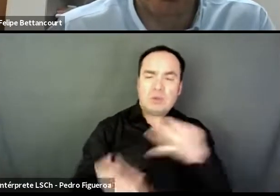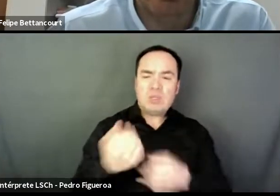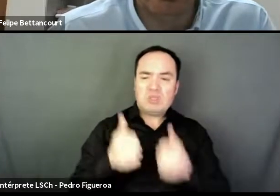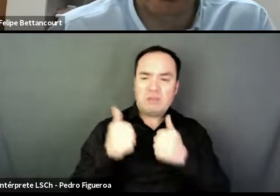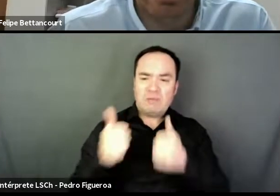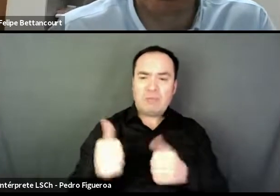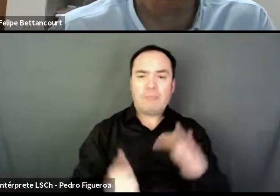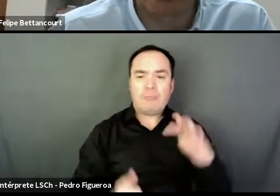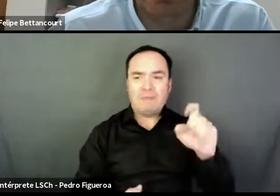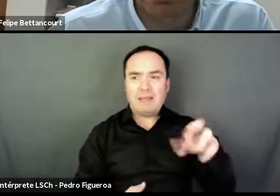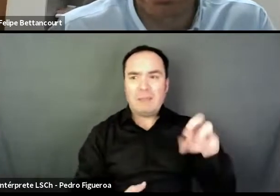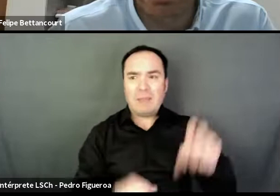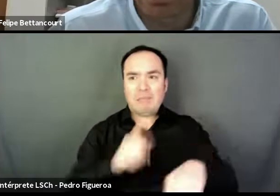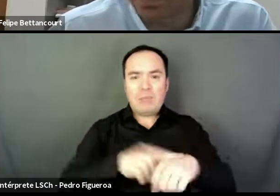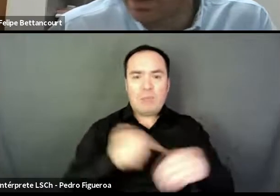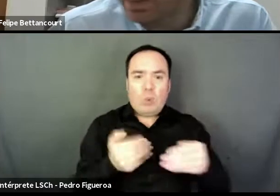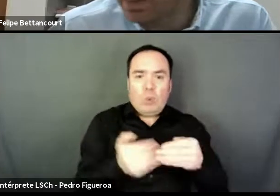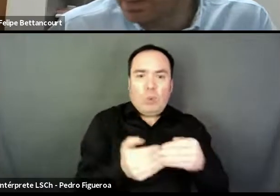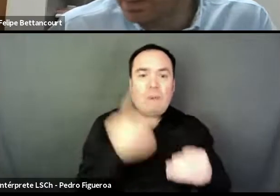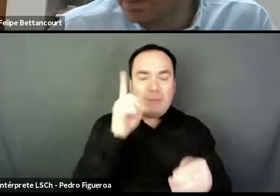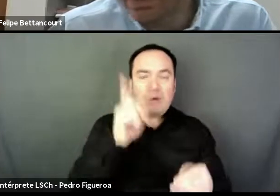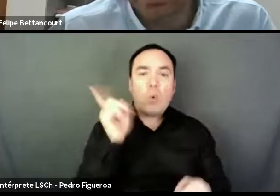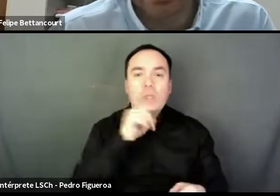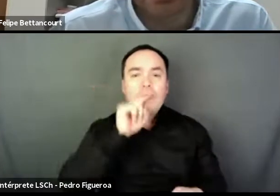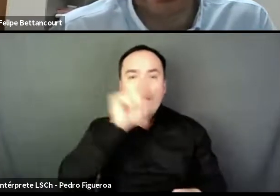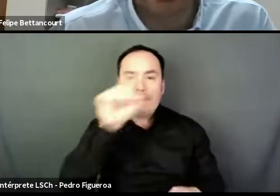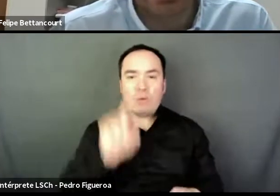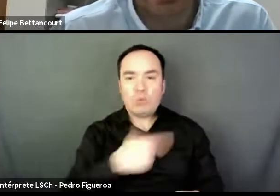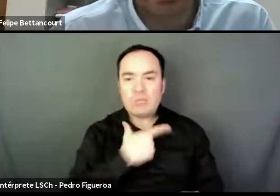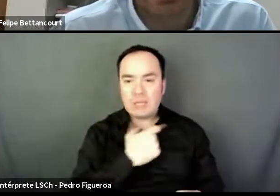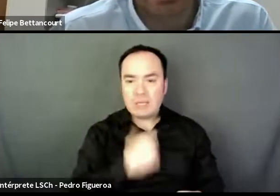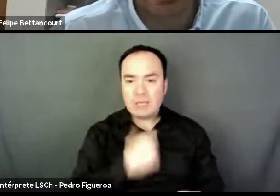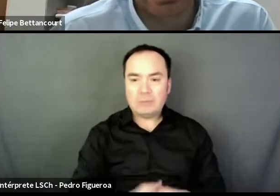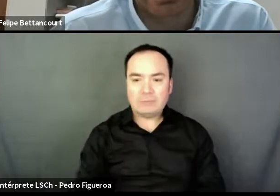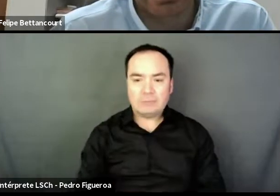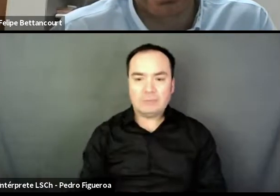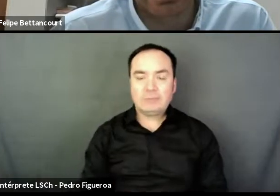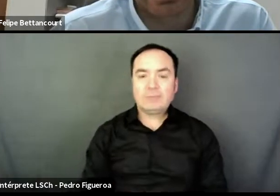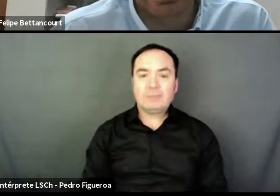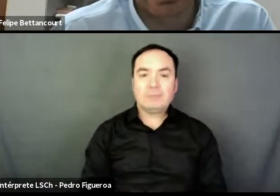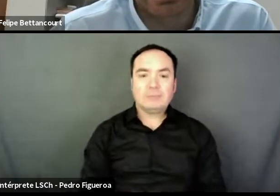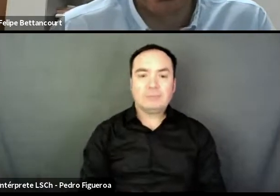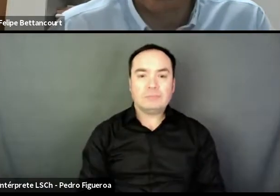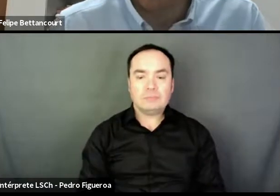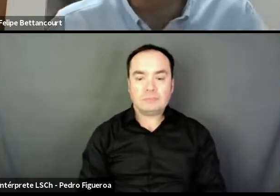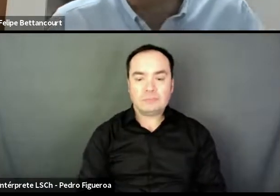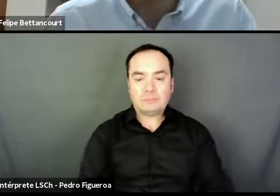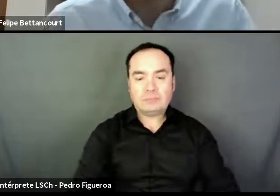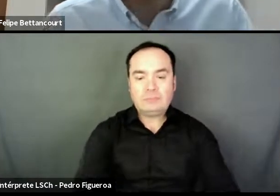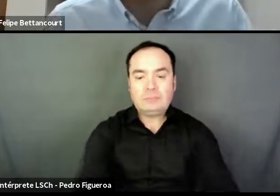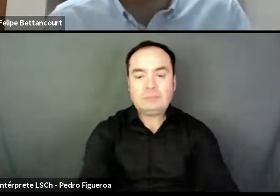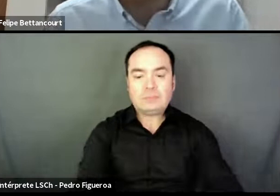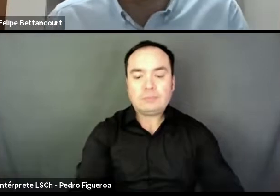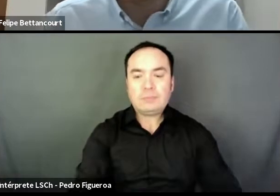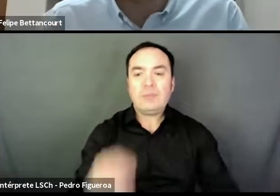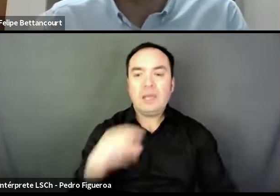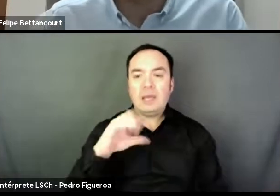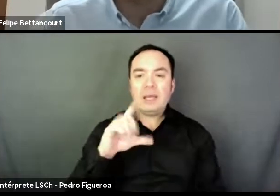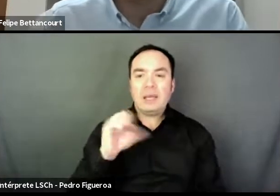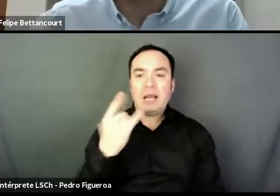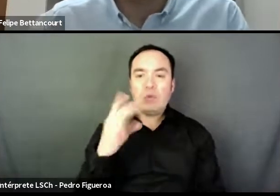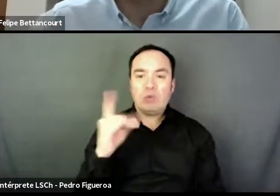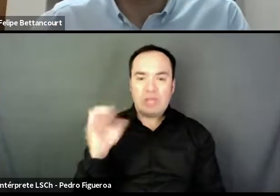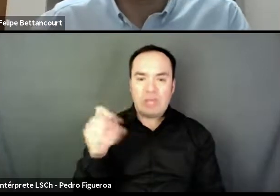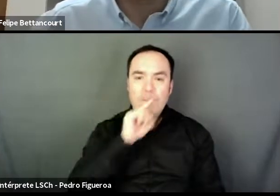quedan poquito tiempo pero quería hacer una última pregunta a propósito de de claudia hizo una pregunta sobre el proceso de